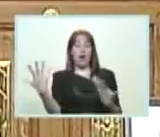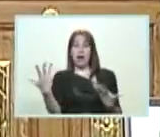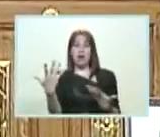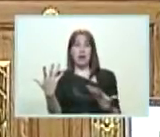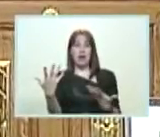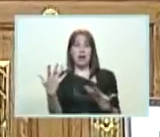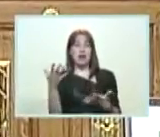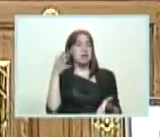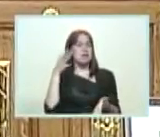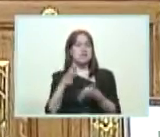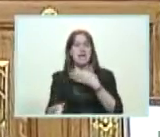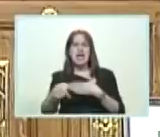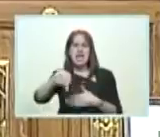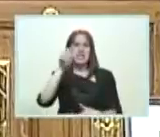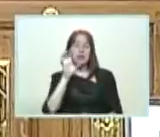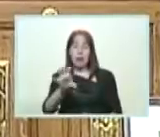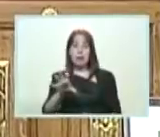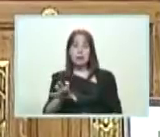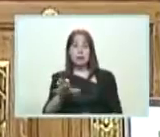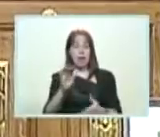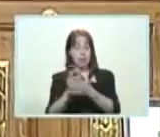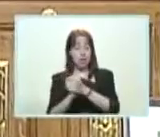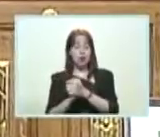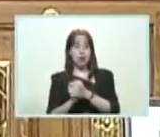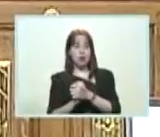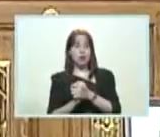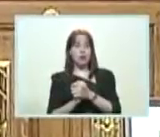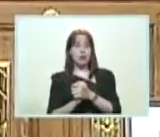¿Qué pasaría en este país, hermanos, compañeros, amigos,